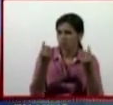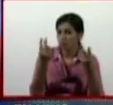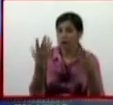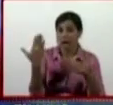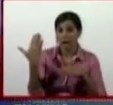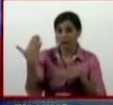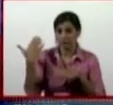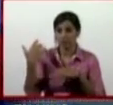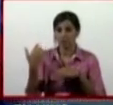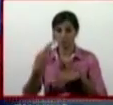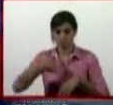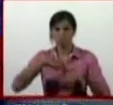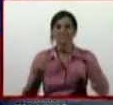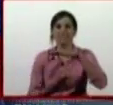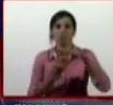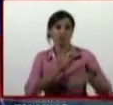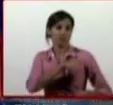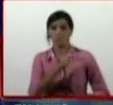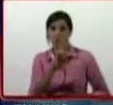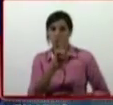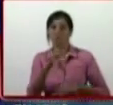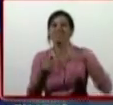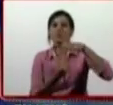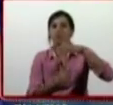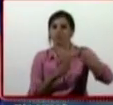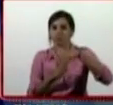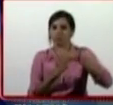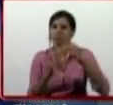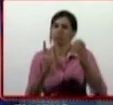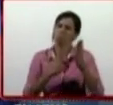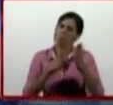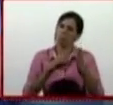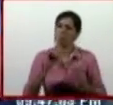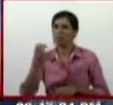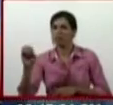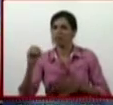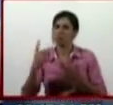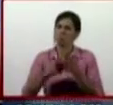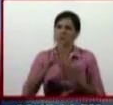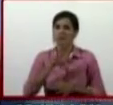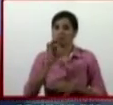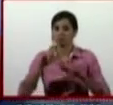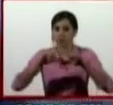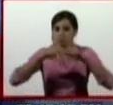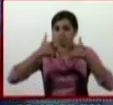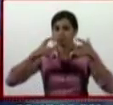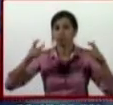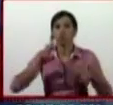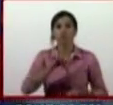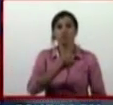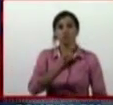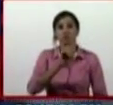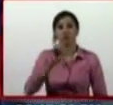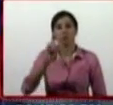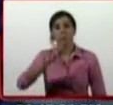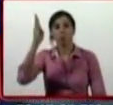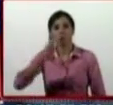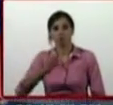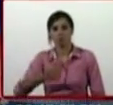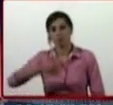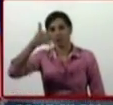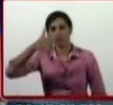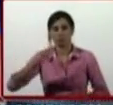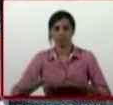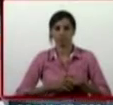éramos instituto, 2.000 estudiantes, 2.500 estudiantes. De ahí hemos aumentado el 200%, casi mucho más que el